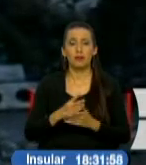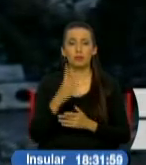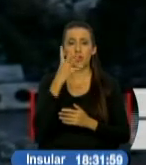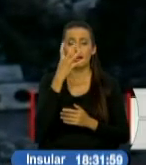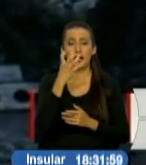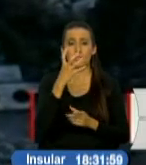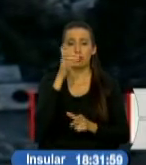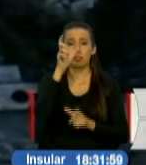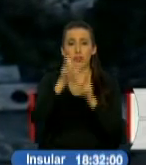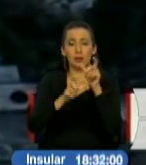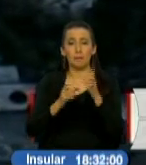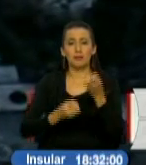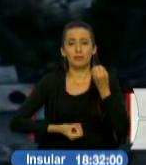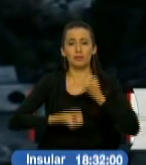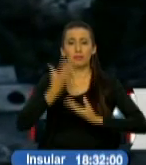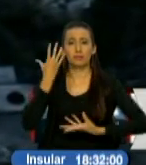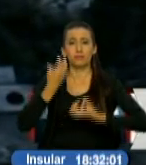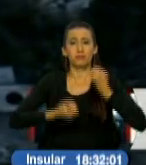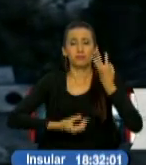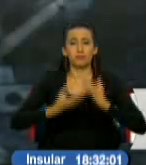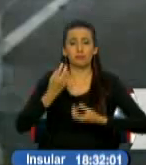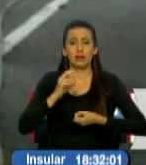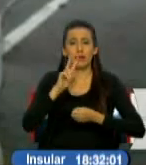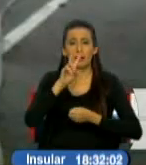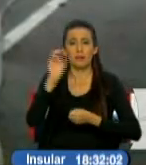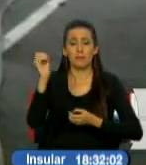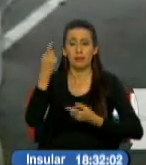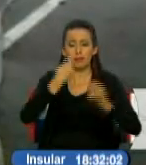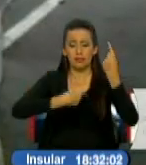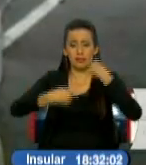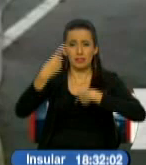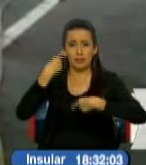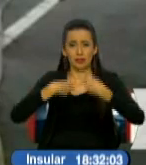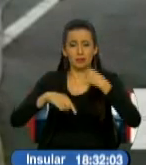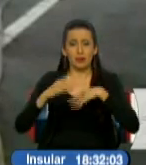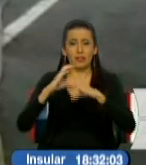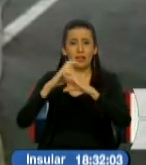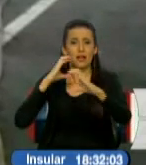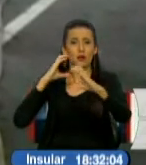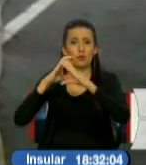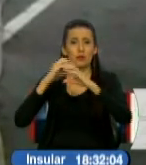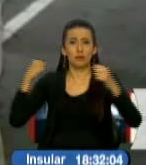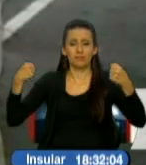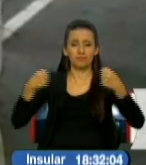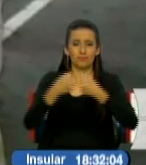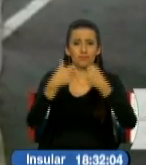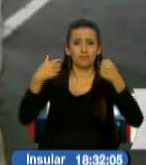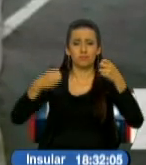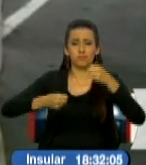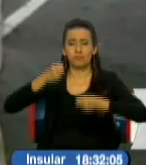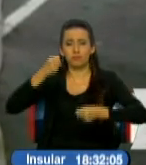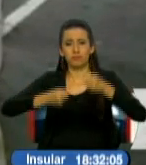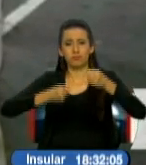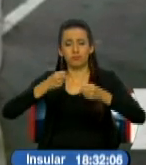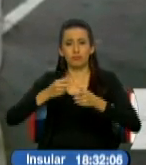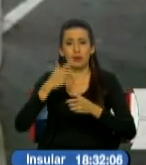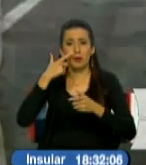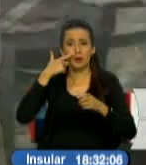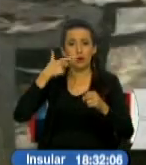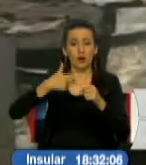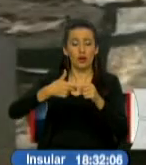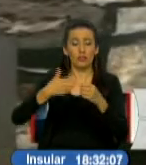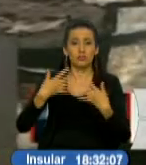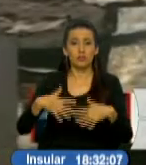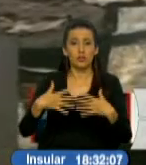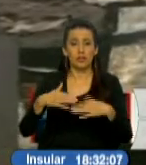personas murieron calcinadas y 20 más resultaron heridas cuando el bus en el que se transportaban chocó contra un camión cargado con combustible en